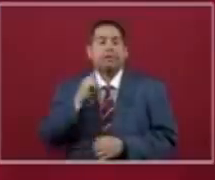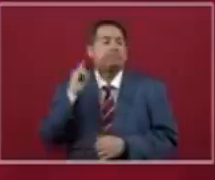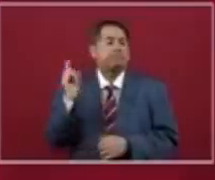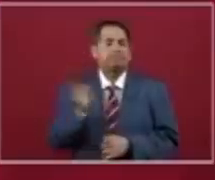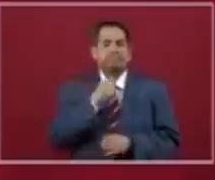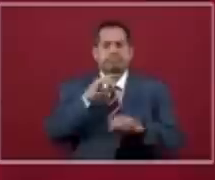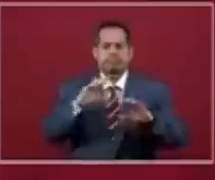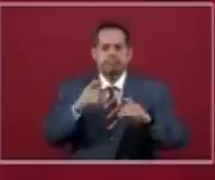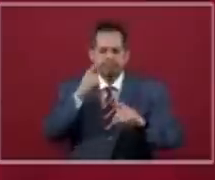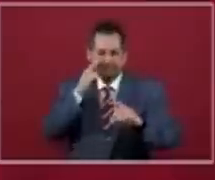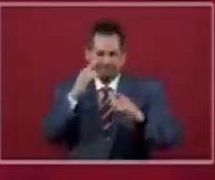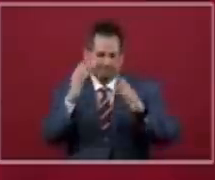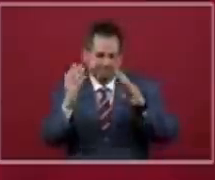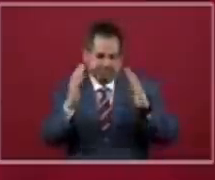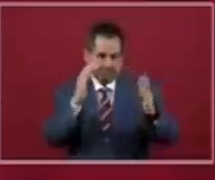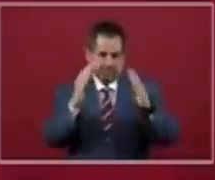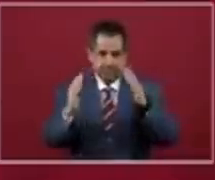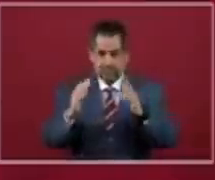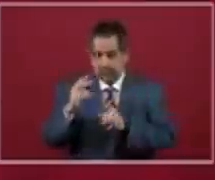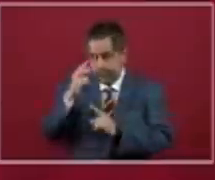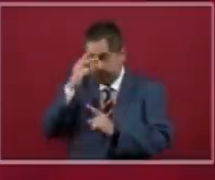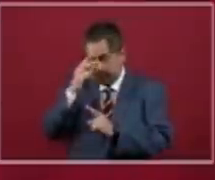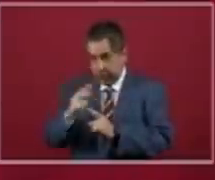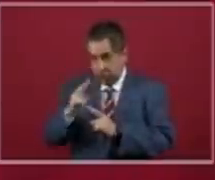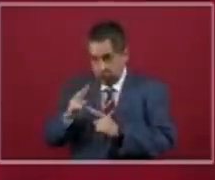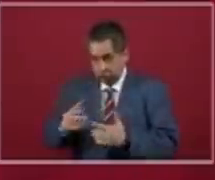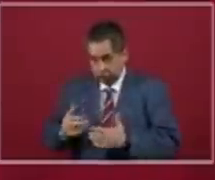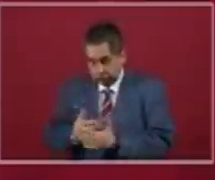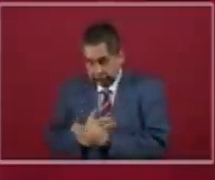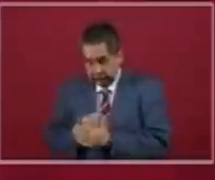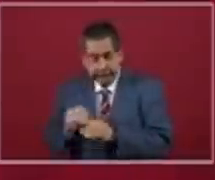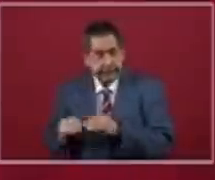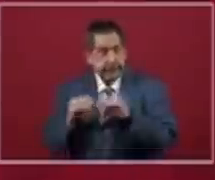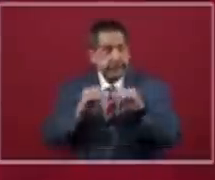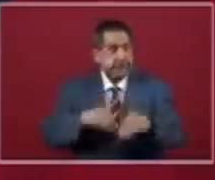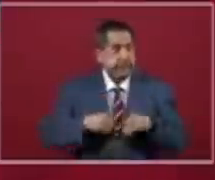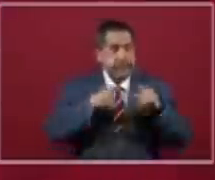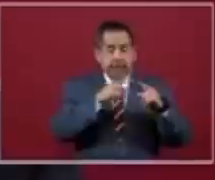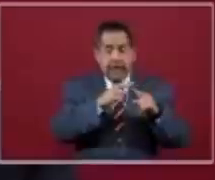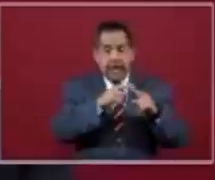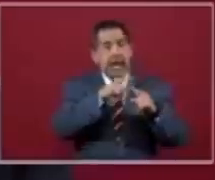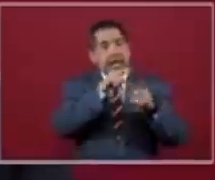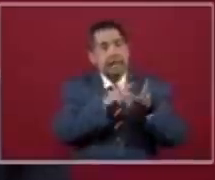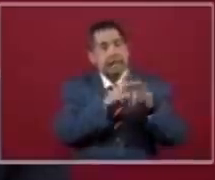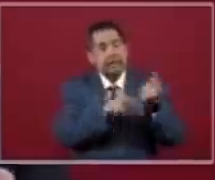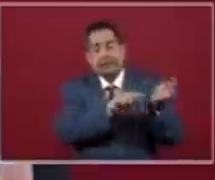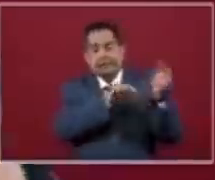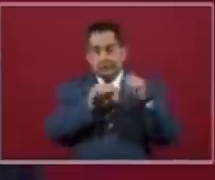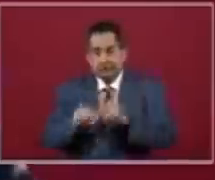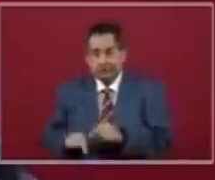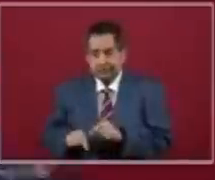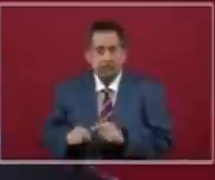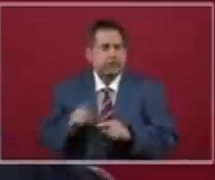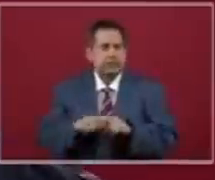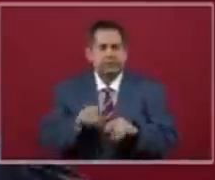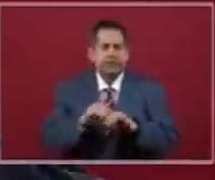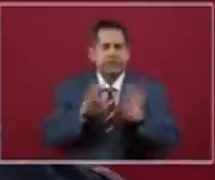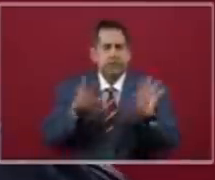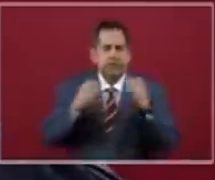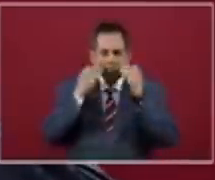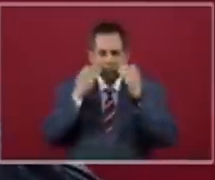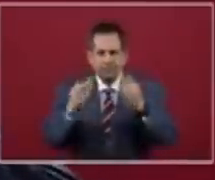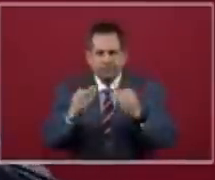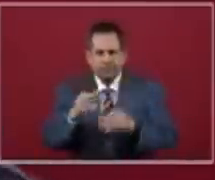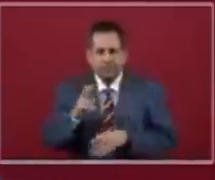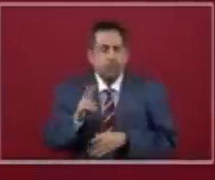si comparamos las personas mexicanas, mexicanos que van a Estados Unidos respecto a los que regresan, ya la tendencia claramente es a que